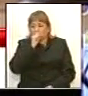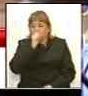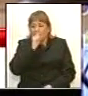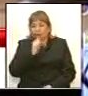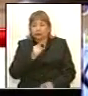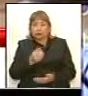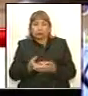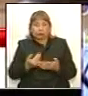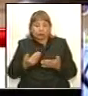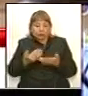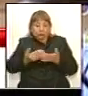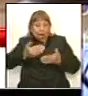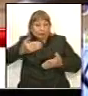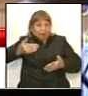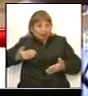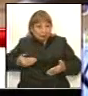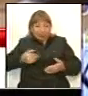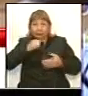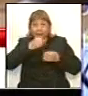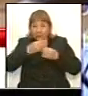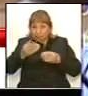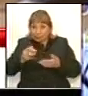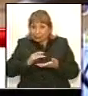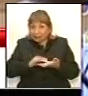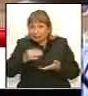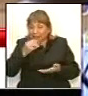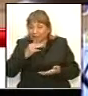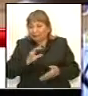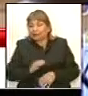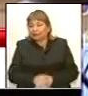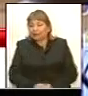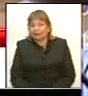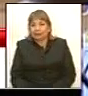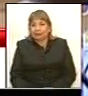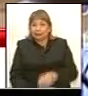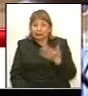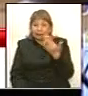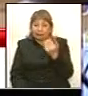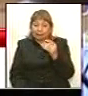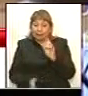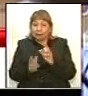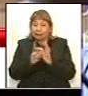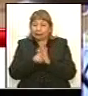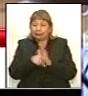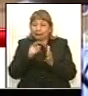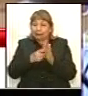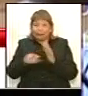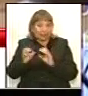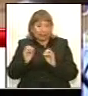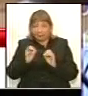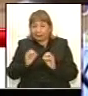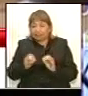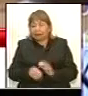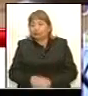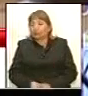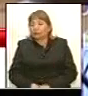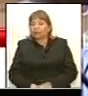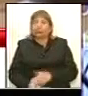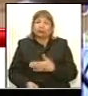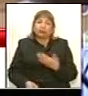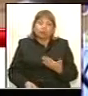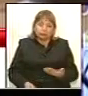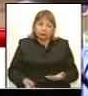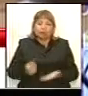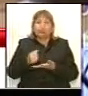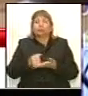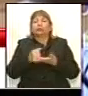una cosa es la prevención con pastillas, tips de 15 segundos, 20 segundos, qué hacer, qué no hacer. Y otra cosa es la situación